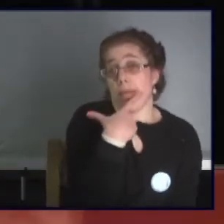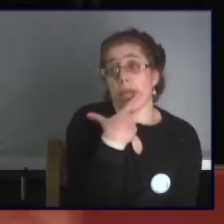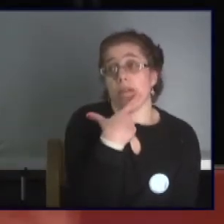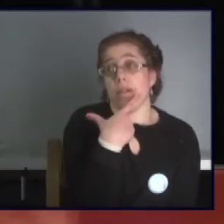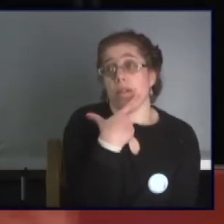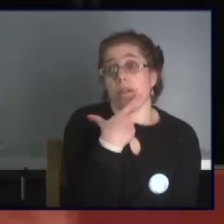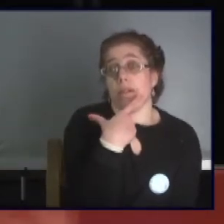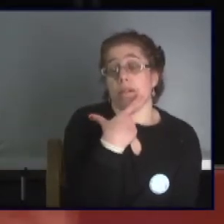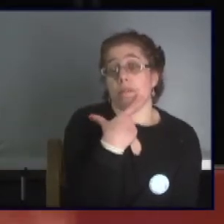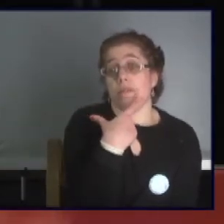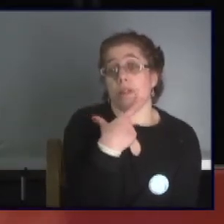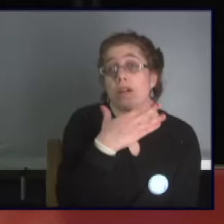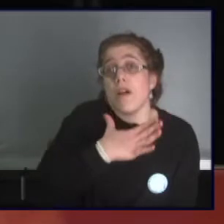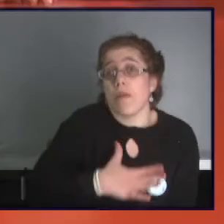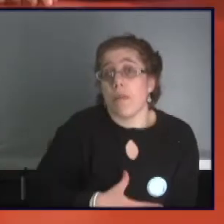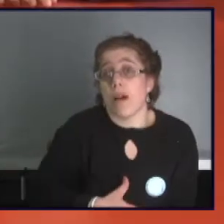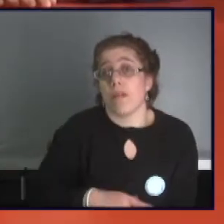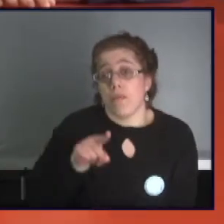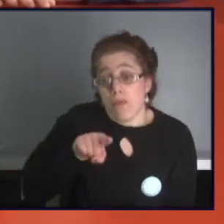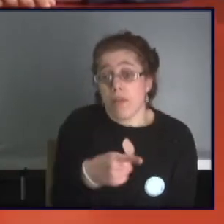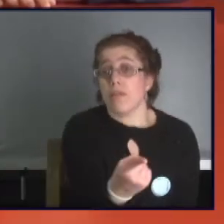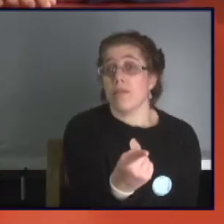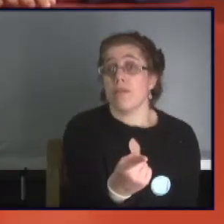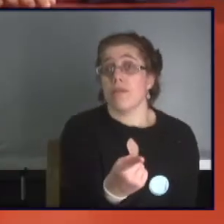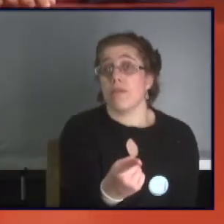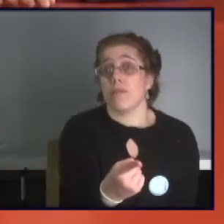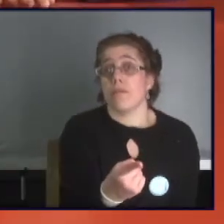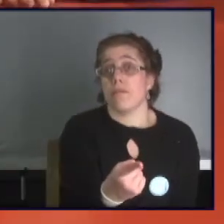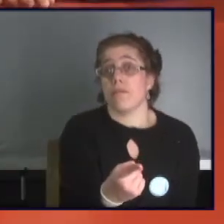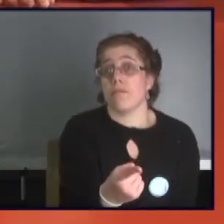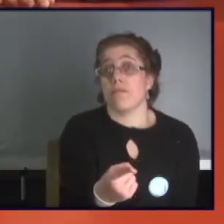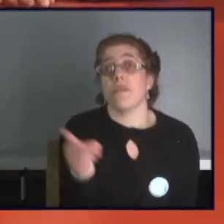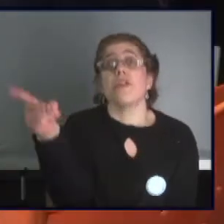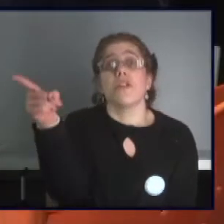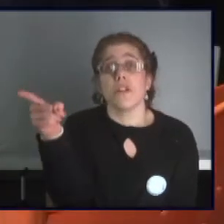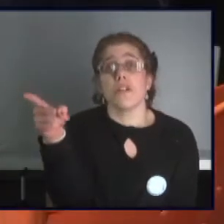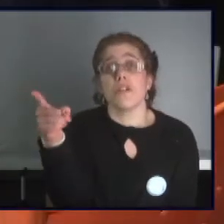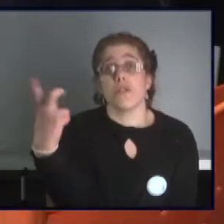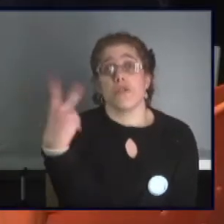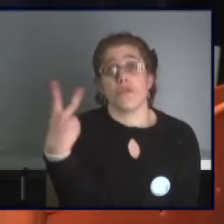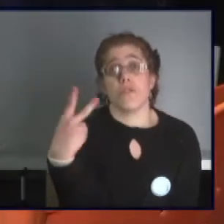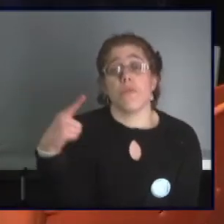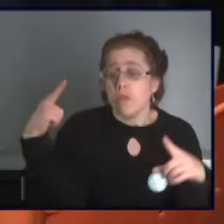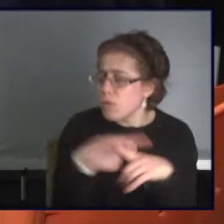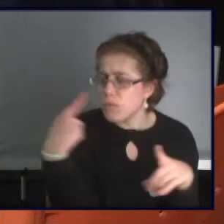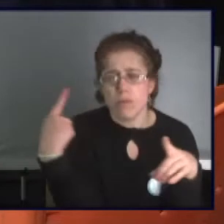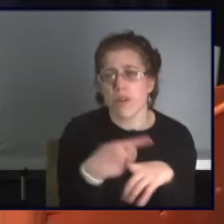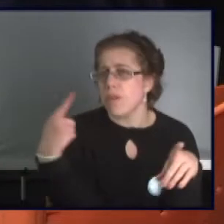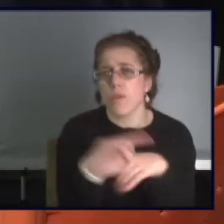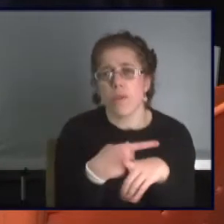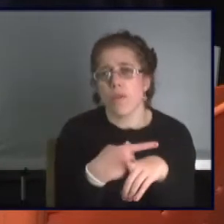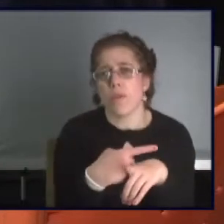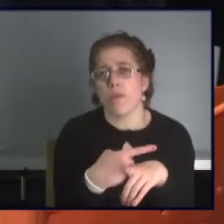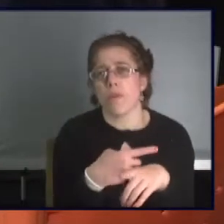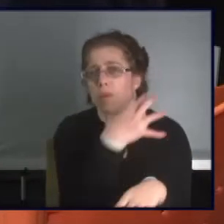para calmar un cáncer entonces eso es lo que nosotros discutimos con el gobierno